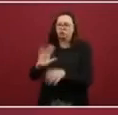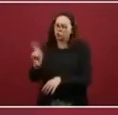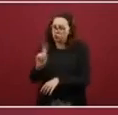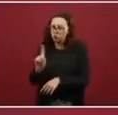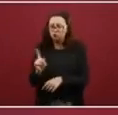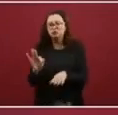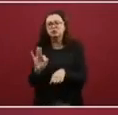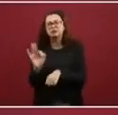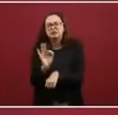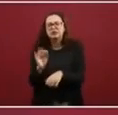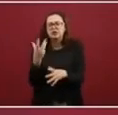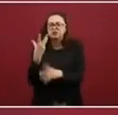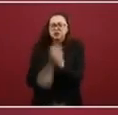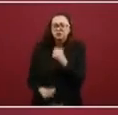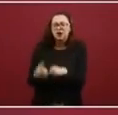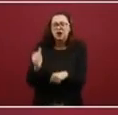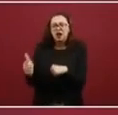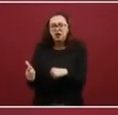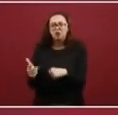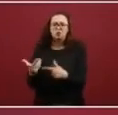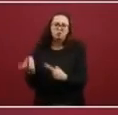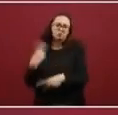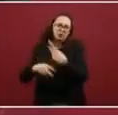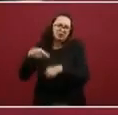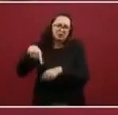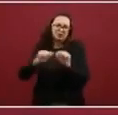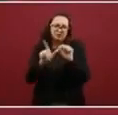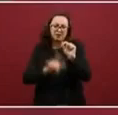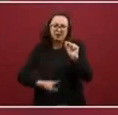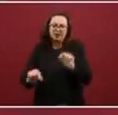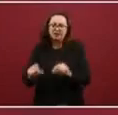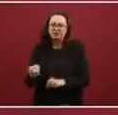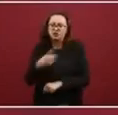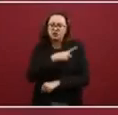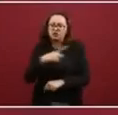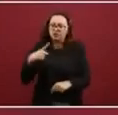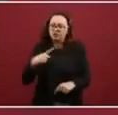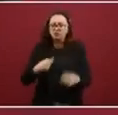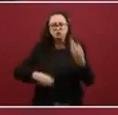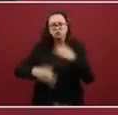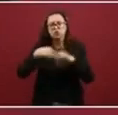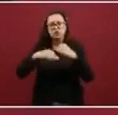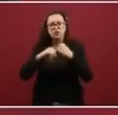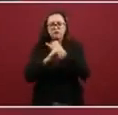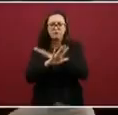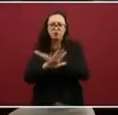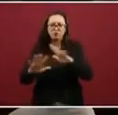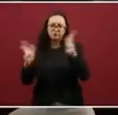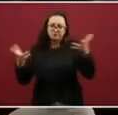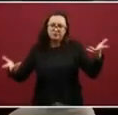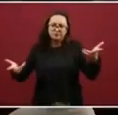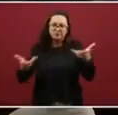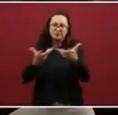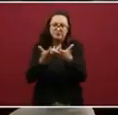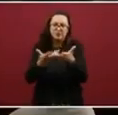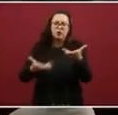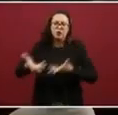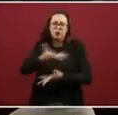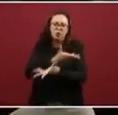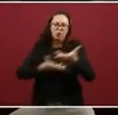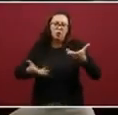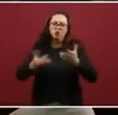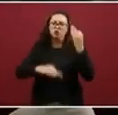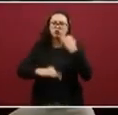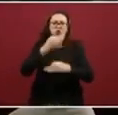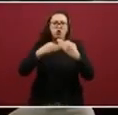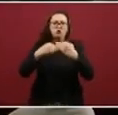pues una opción probable es México. Entonces por eso tenemos que cruzar la información, es hacer un solo sistema de información entre